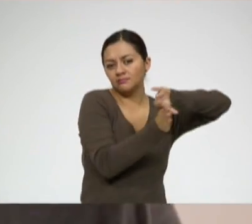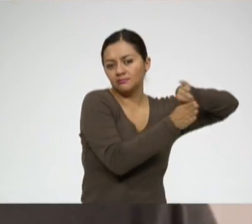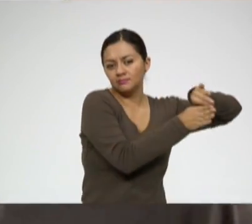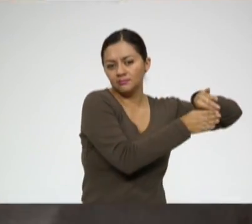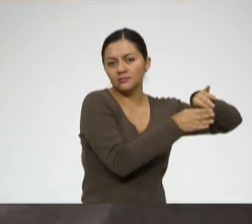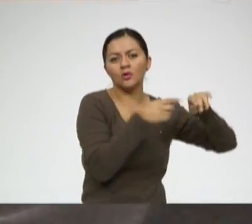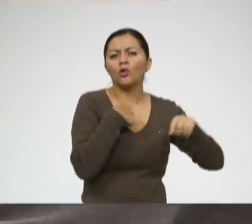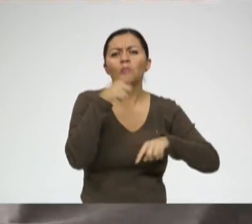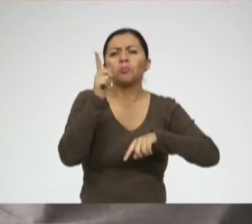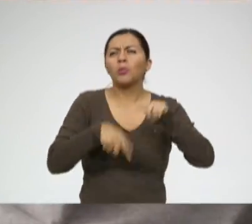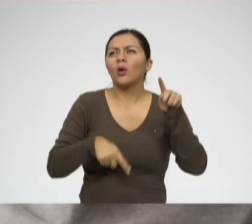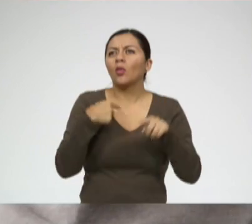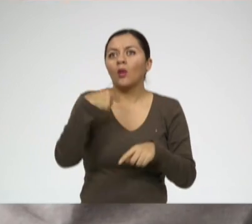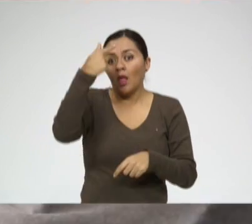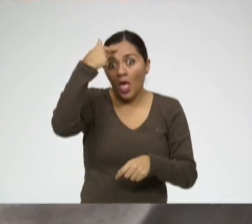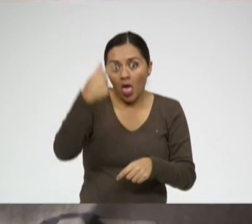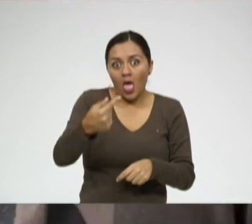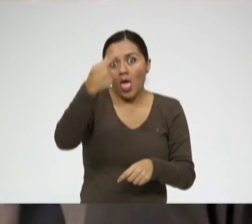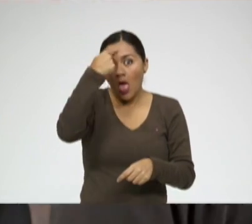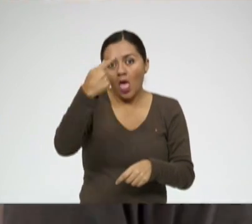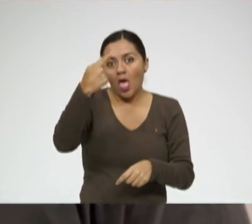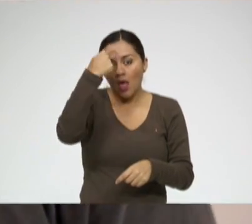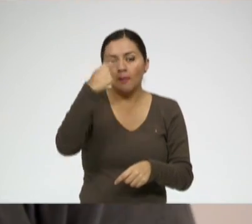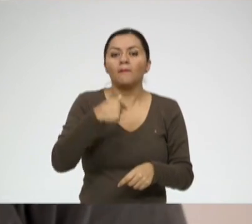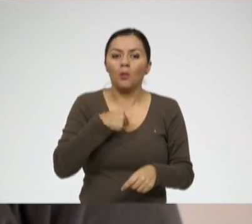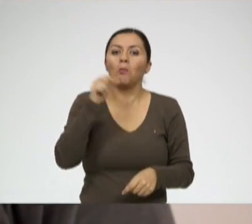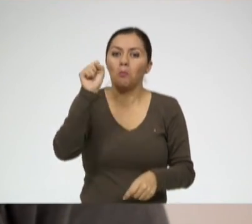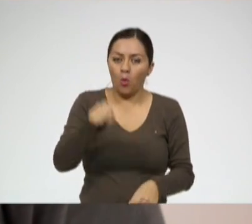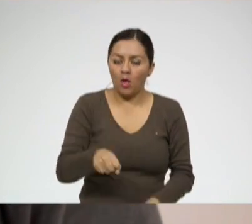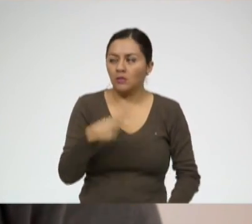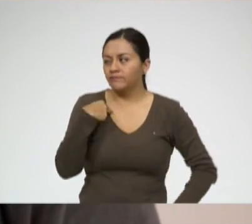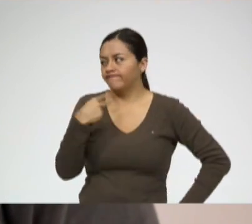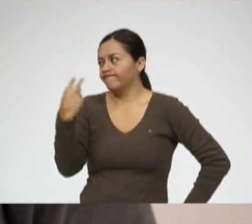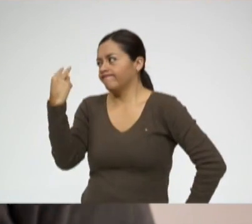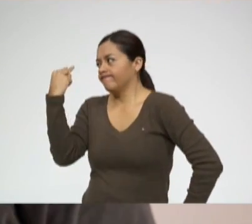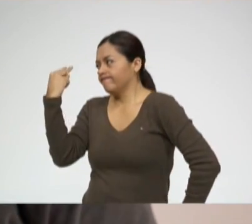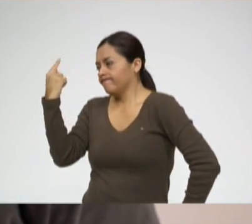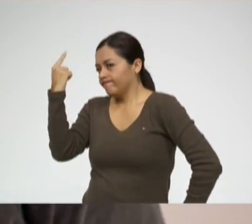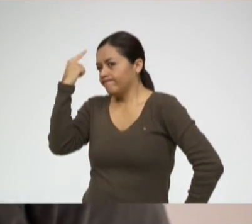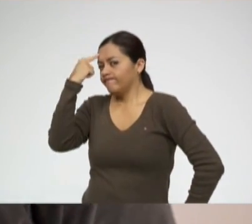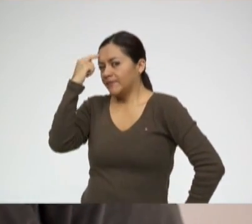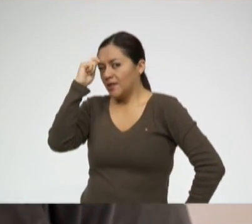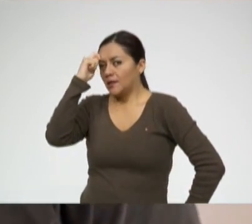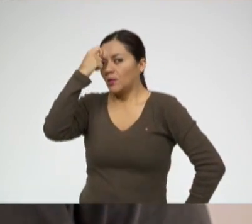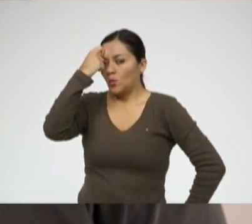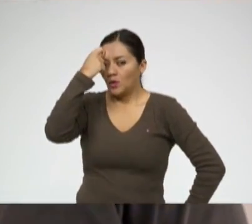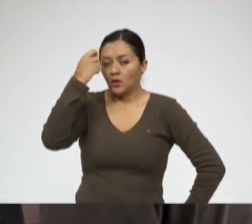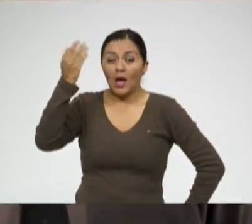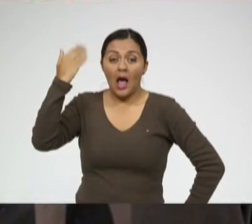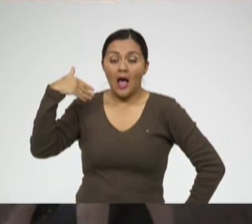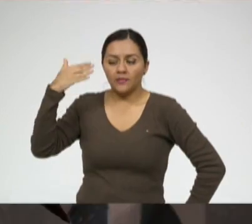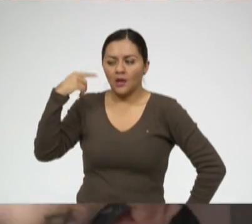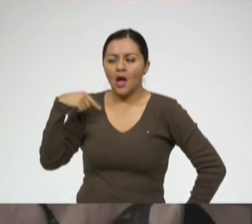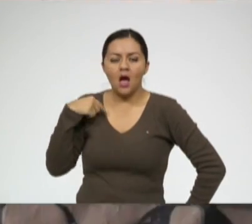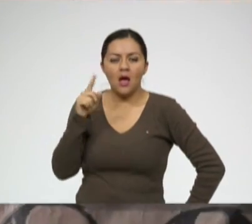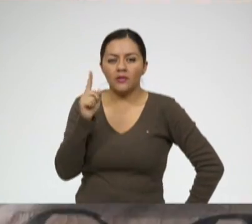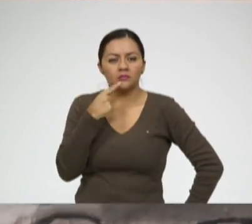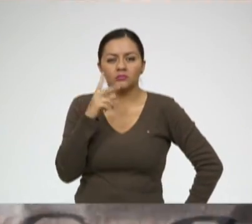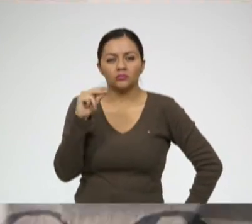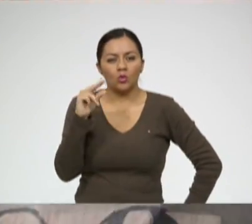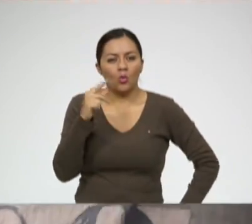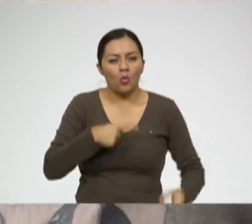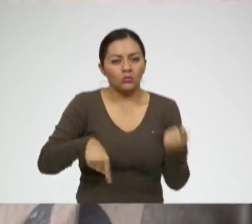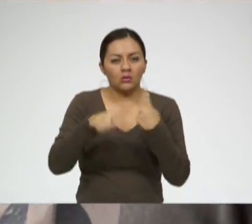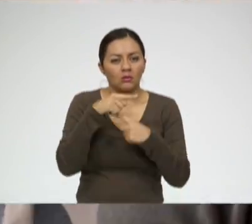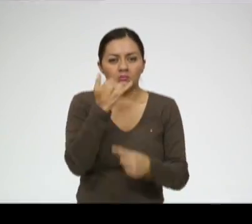puedo latigar con eso, pero sí puedo ver cómo eran antes, para ver que ya no puedo volver